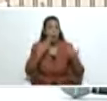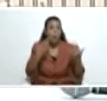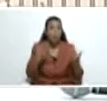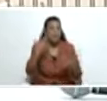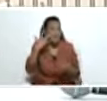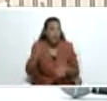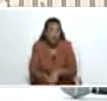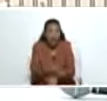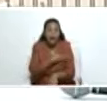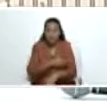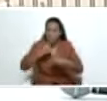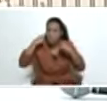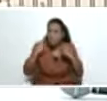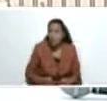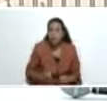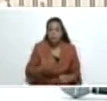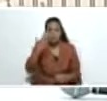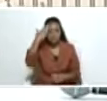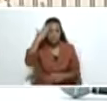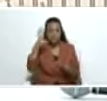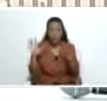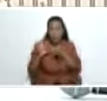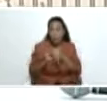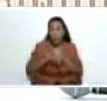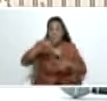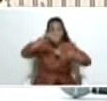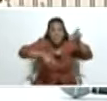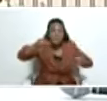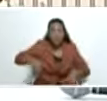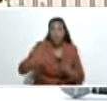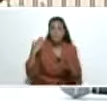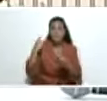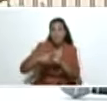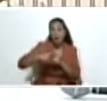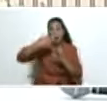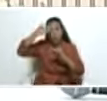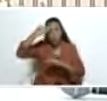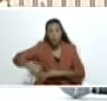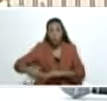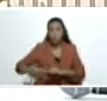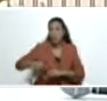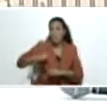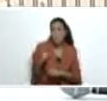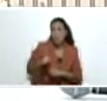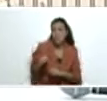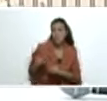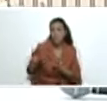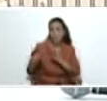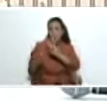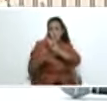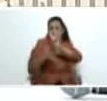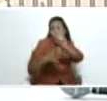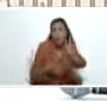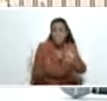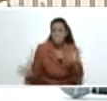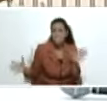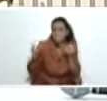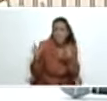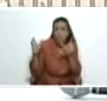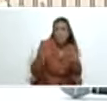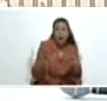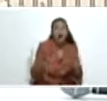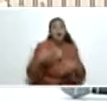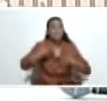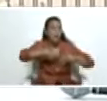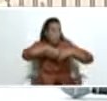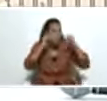que nos preparamos bien, y en perfecta unión cívico-militar-policial tuvimos un gran triunfo para el derecho de paz y soberanía